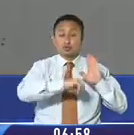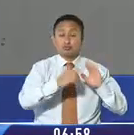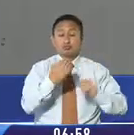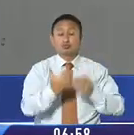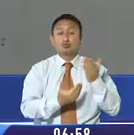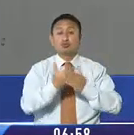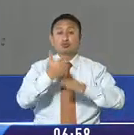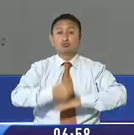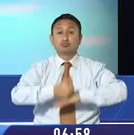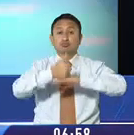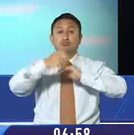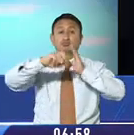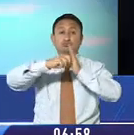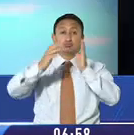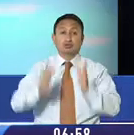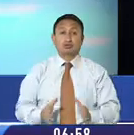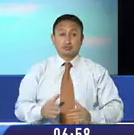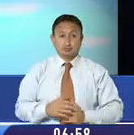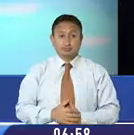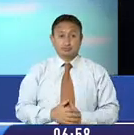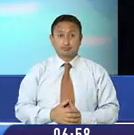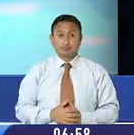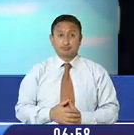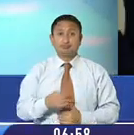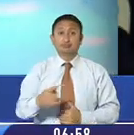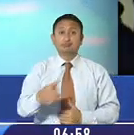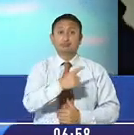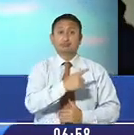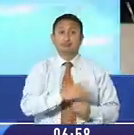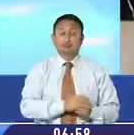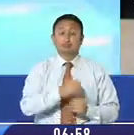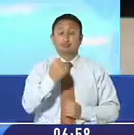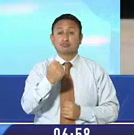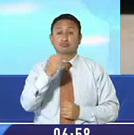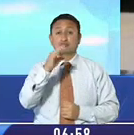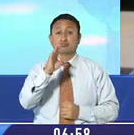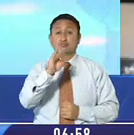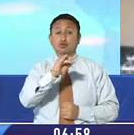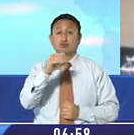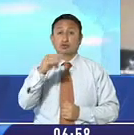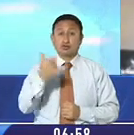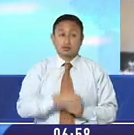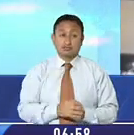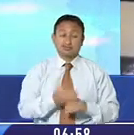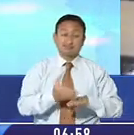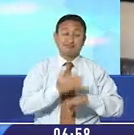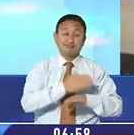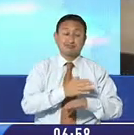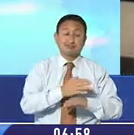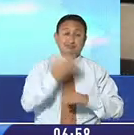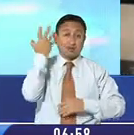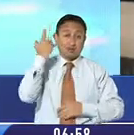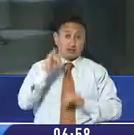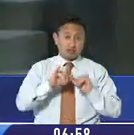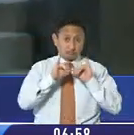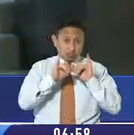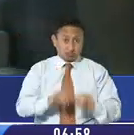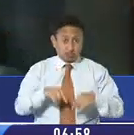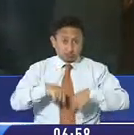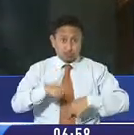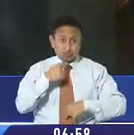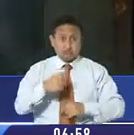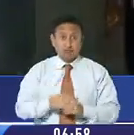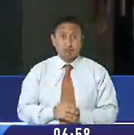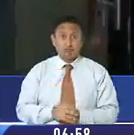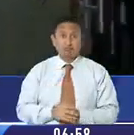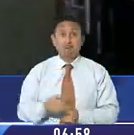de la Contraloría. De su lado, Sofía Almeida, quien permanece en el edificio desde hace algunos días, se defiende. Atribuye la operación